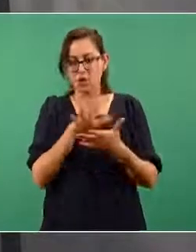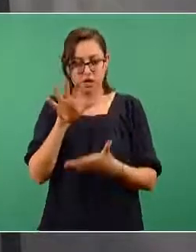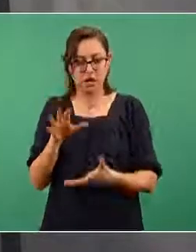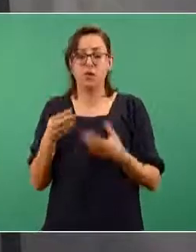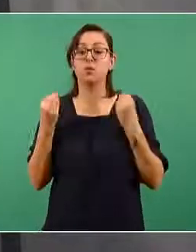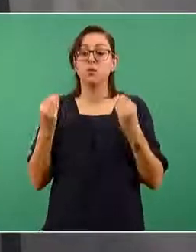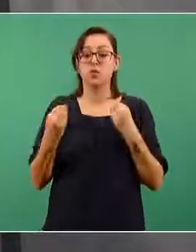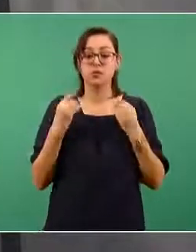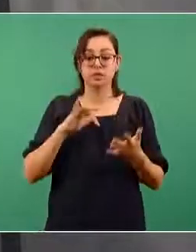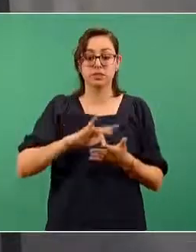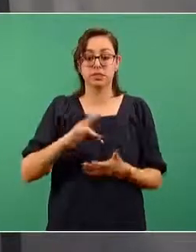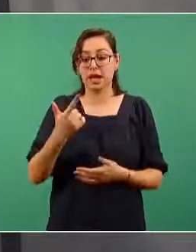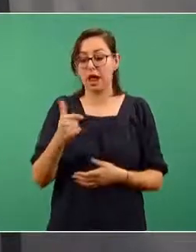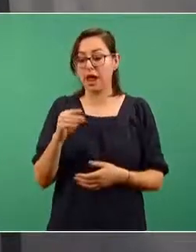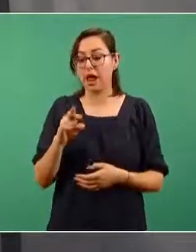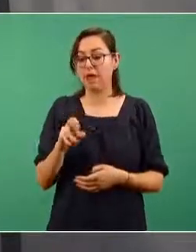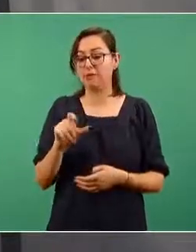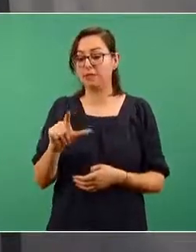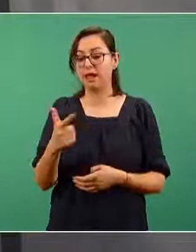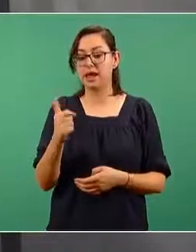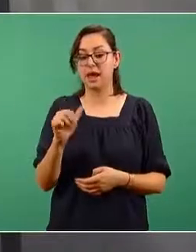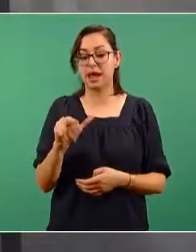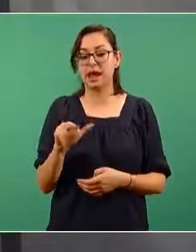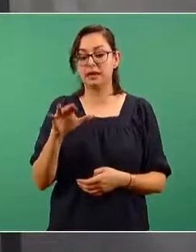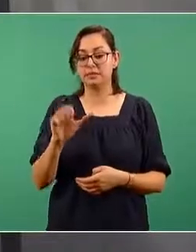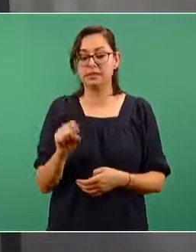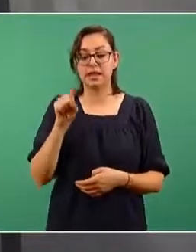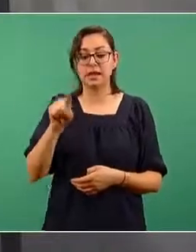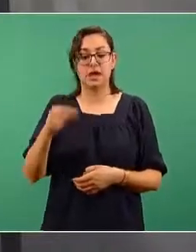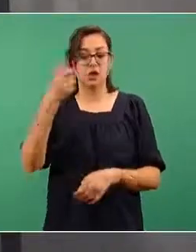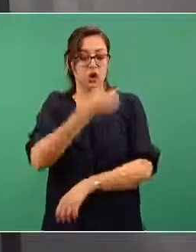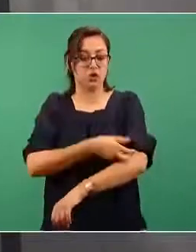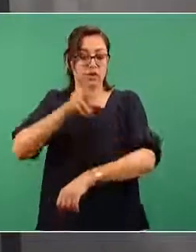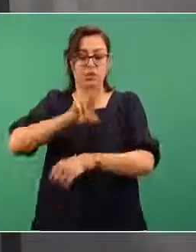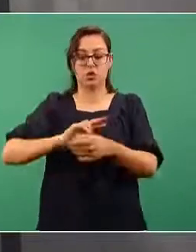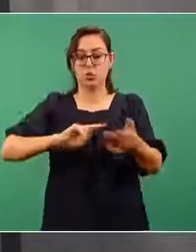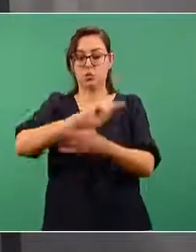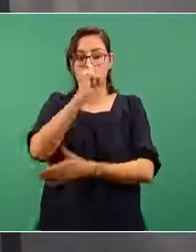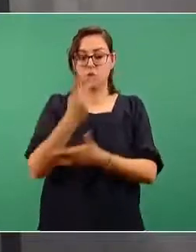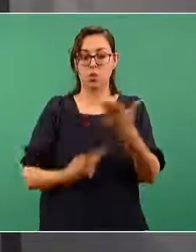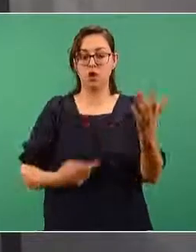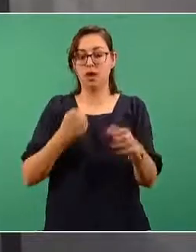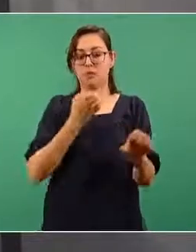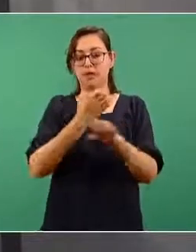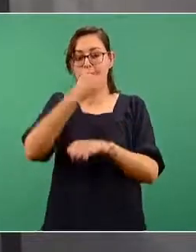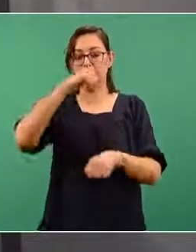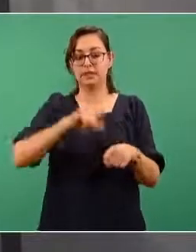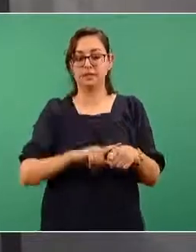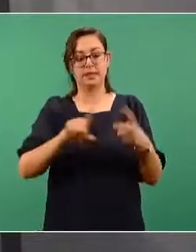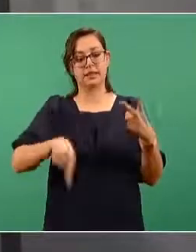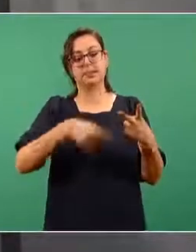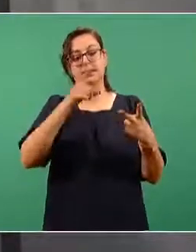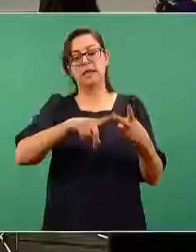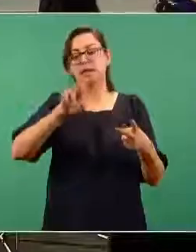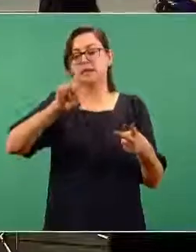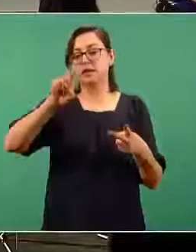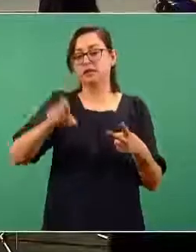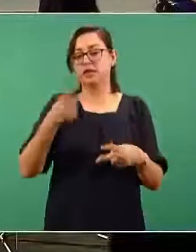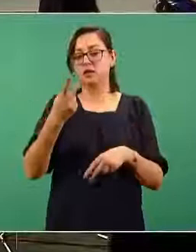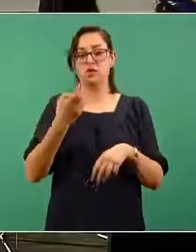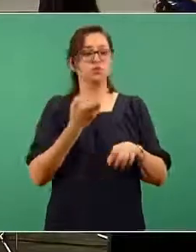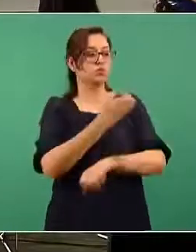a Gabriel García, el coordinador de los programas estatales del Gobierno de México, también a los 32 coordinadores y